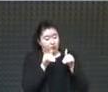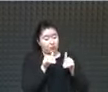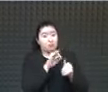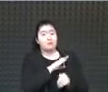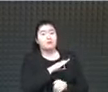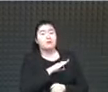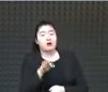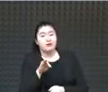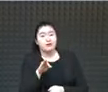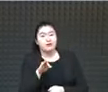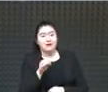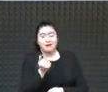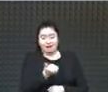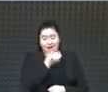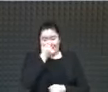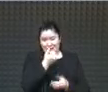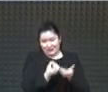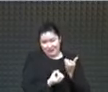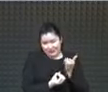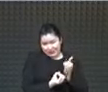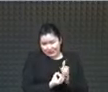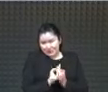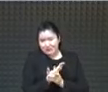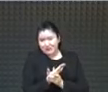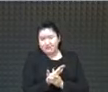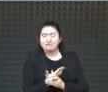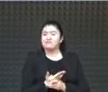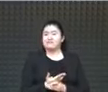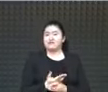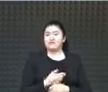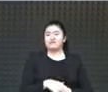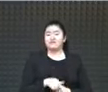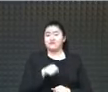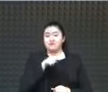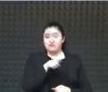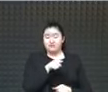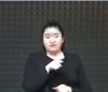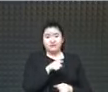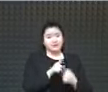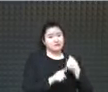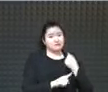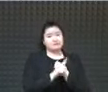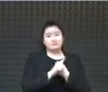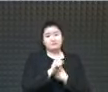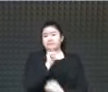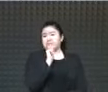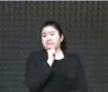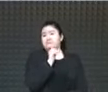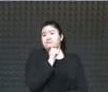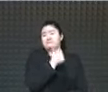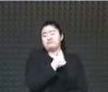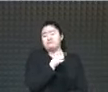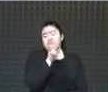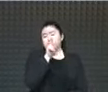en el caso de los nuevos alumnos. No tiene mayor inconveniente, considerando